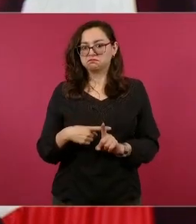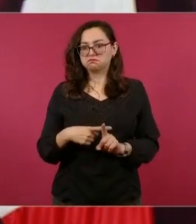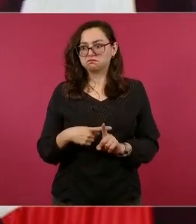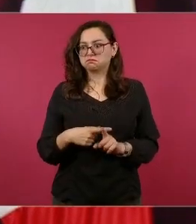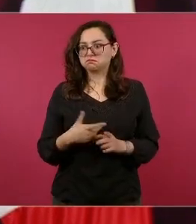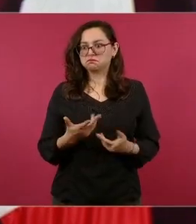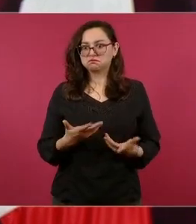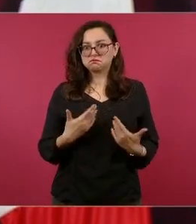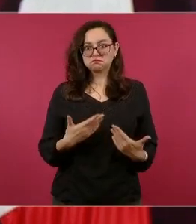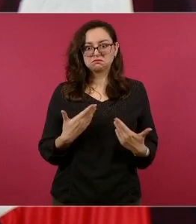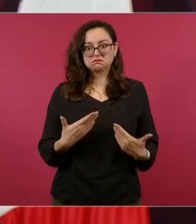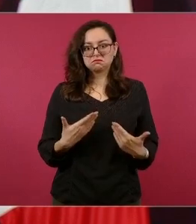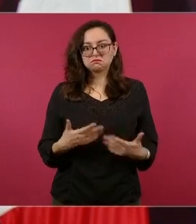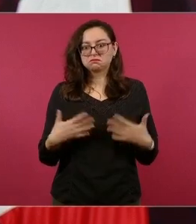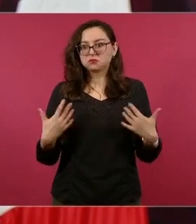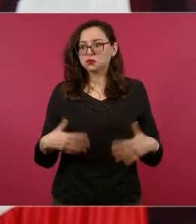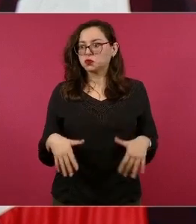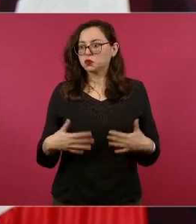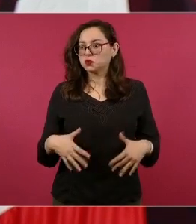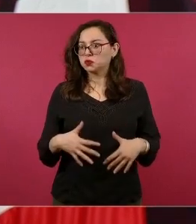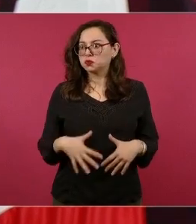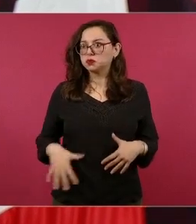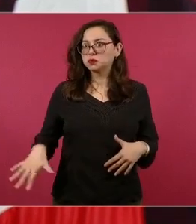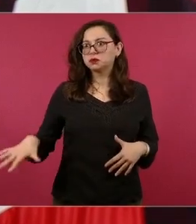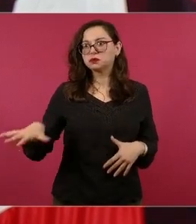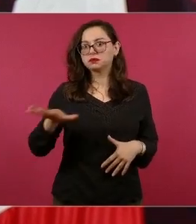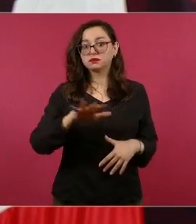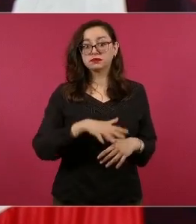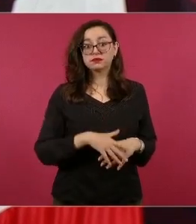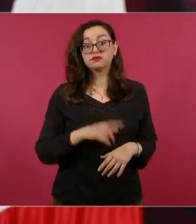Clara desde hace muchísimos años,